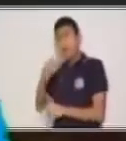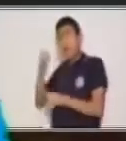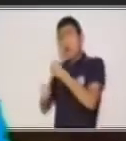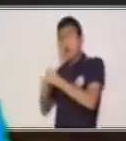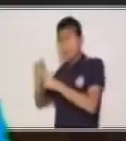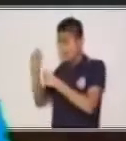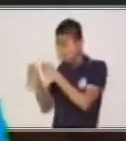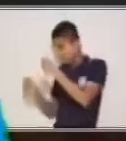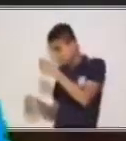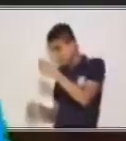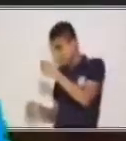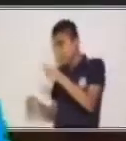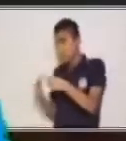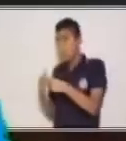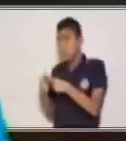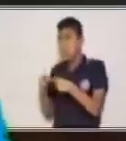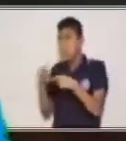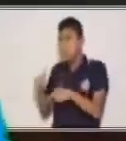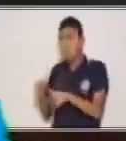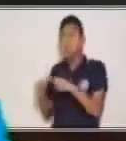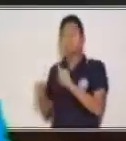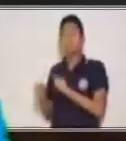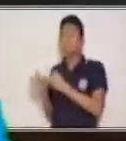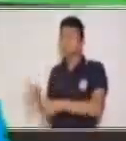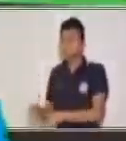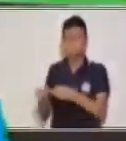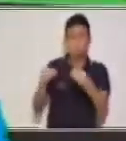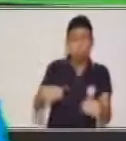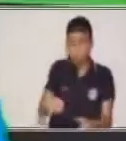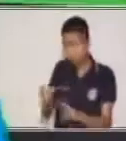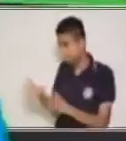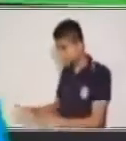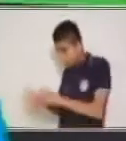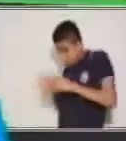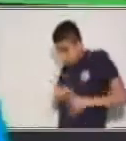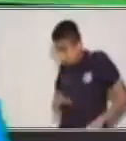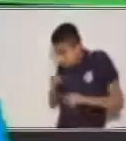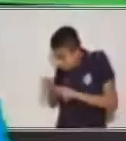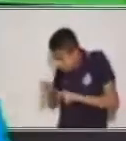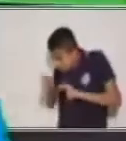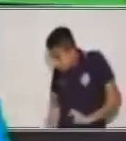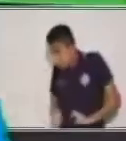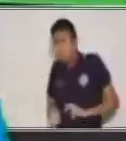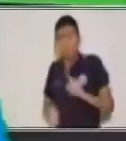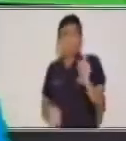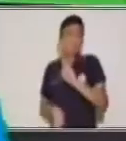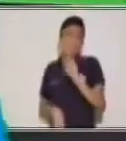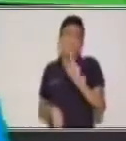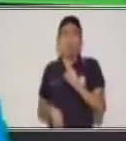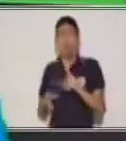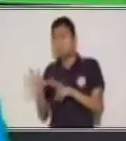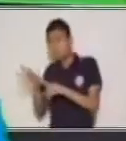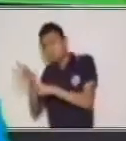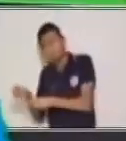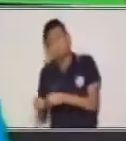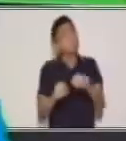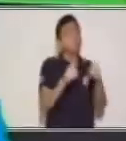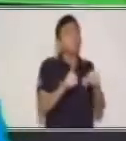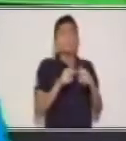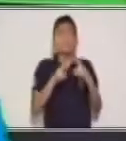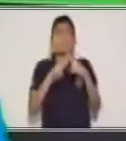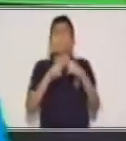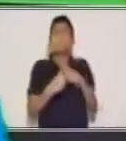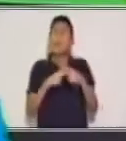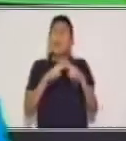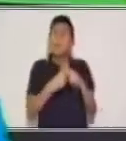Precisamente no fue él el que vino, quitó los tornillos, sacó el motor o revisó qué era lo que tenía, sino que lo llevó al mecánico. Pero ¿qué sucede?